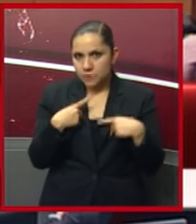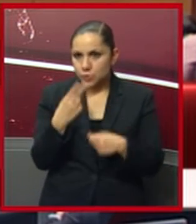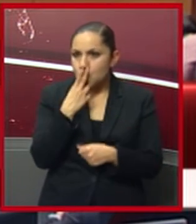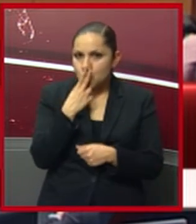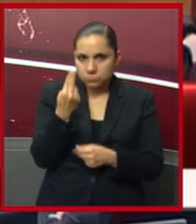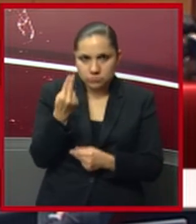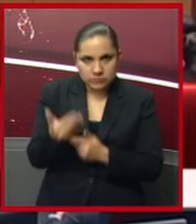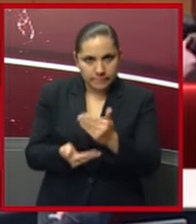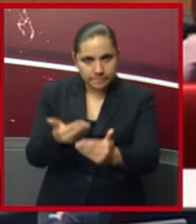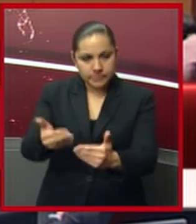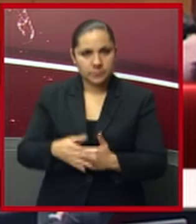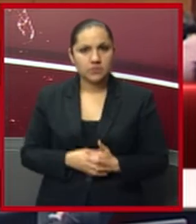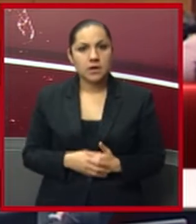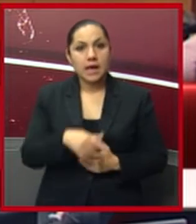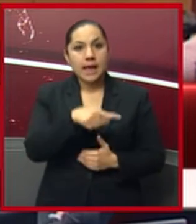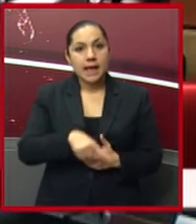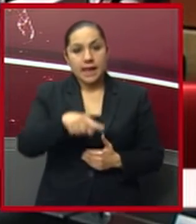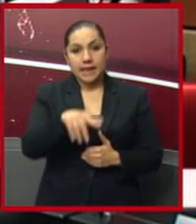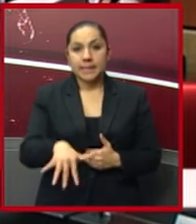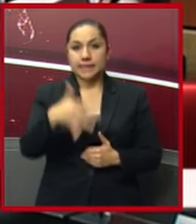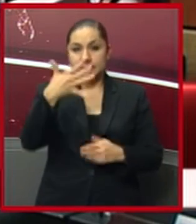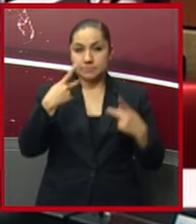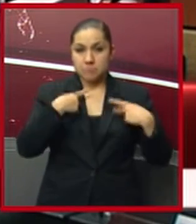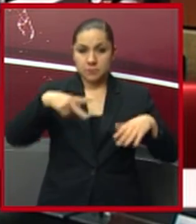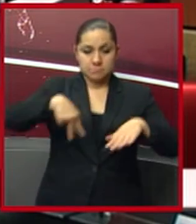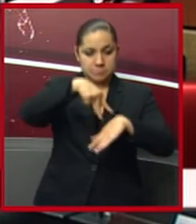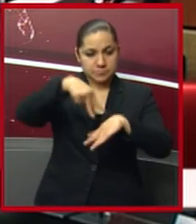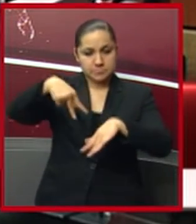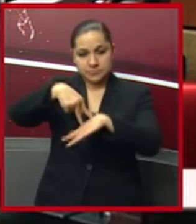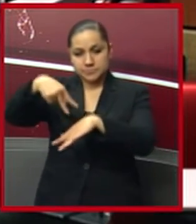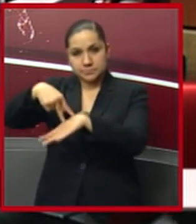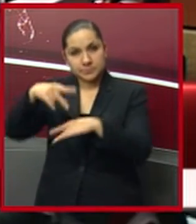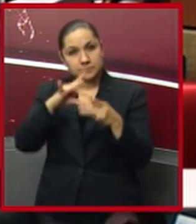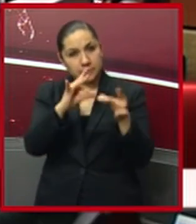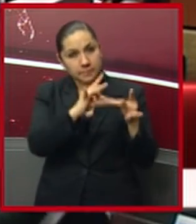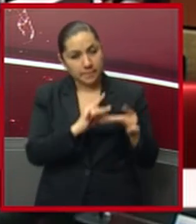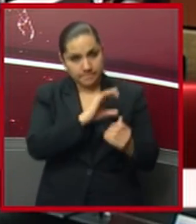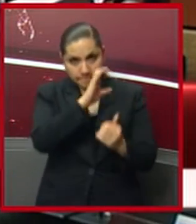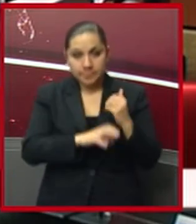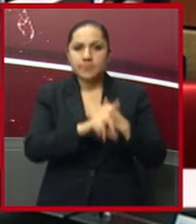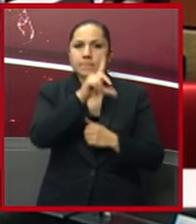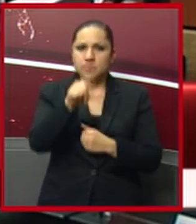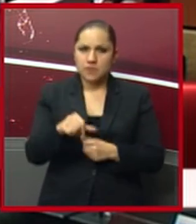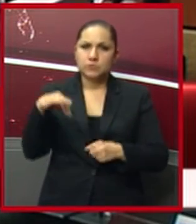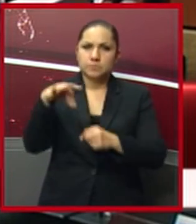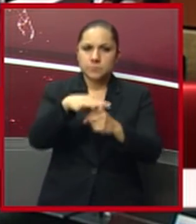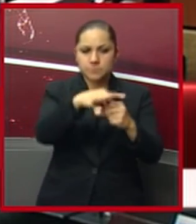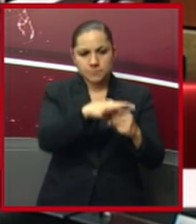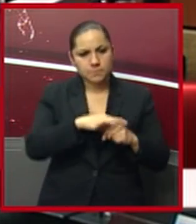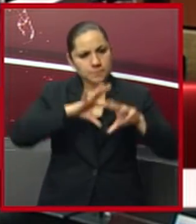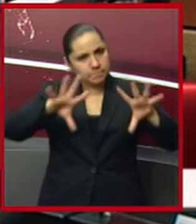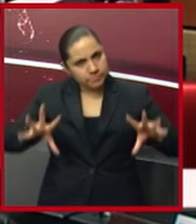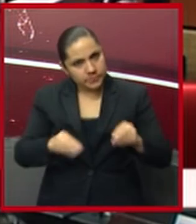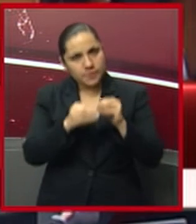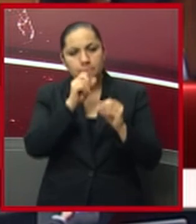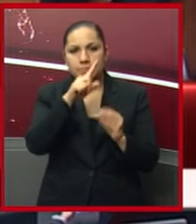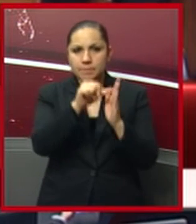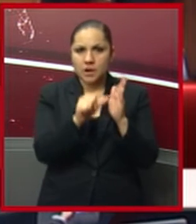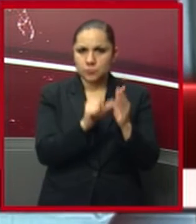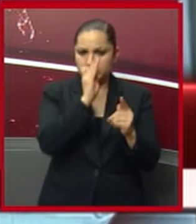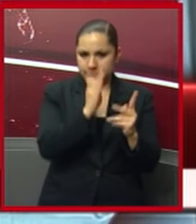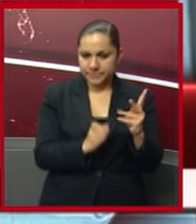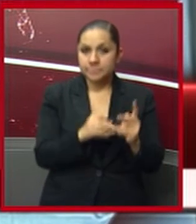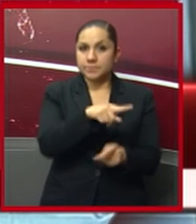la presentación de 15 oradores, se procedió a la votación nominal del dictamen en lo general y de los artículos no reservados. El Pleno del Senado aprobó